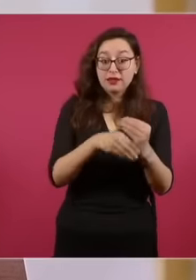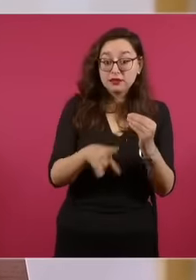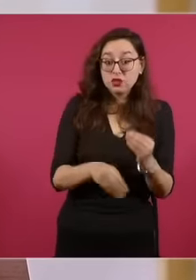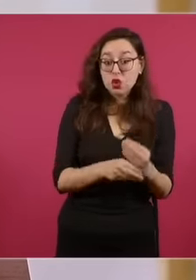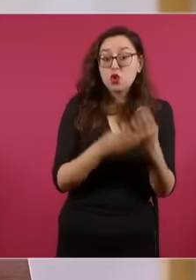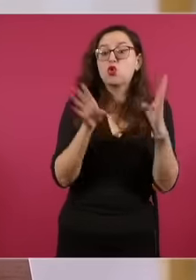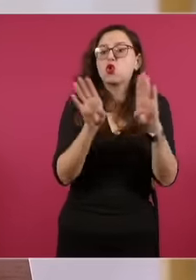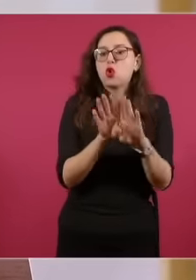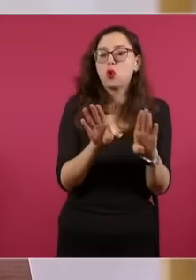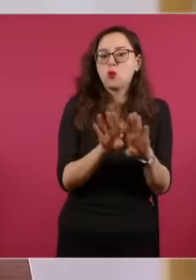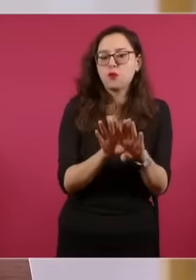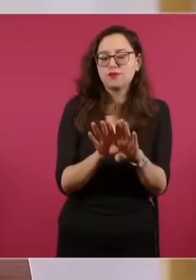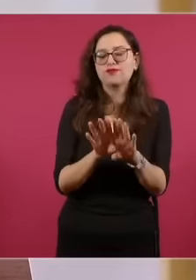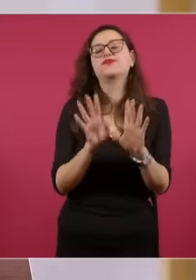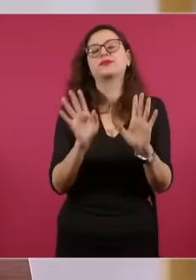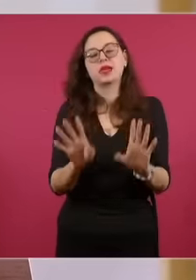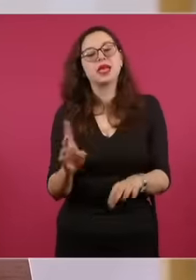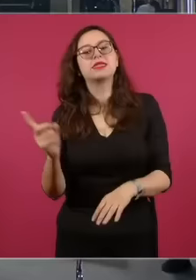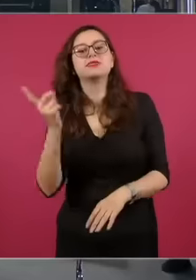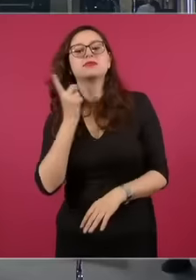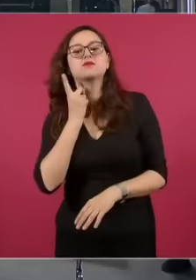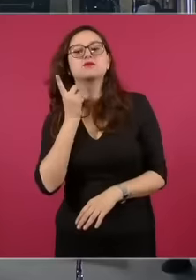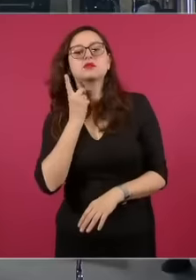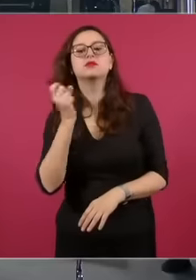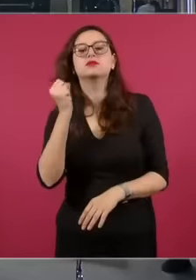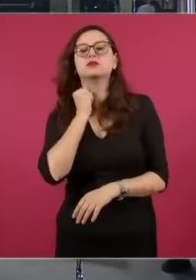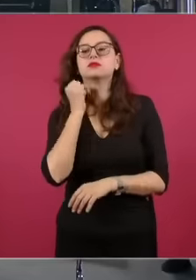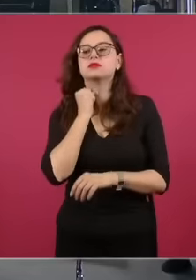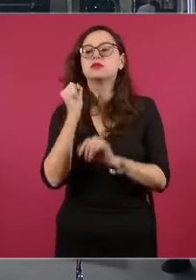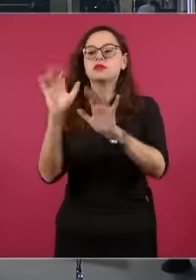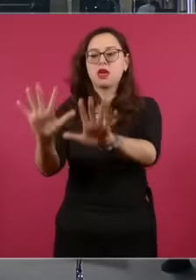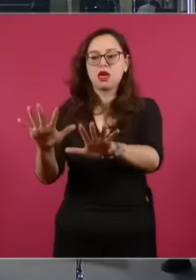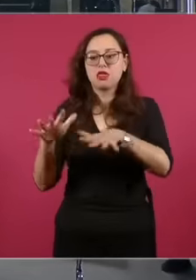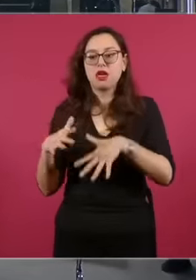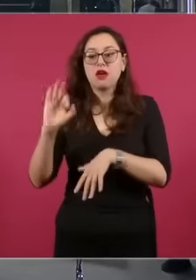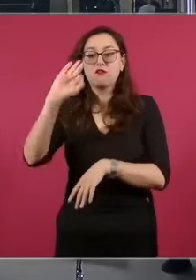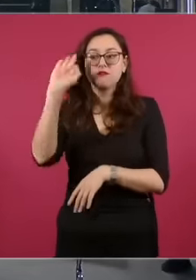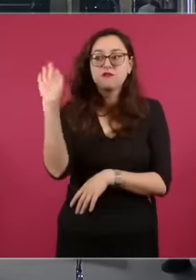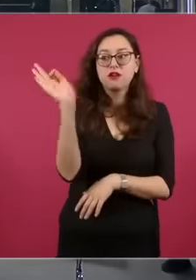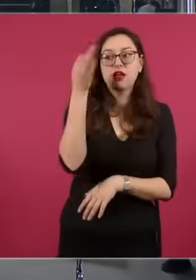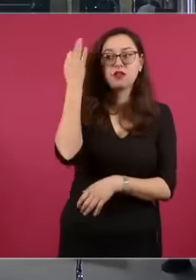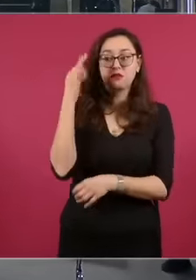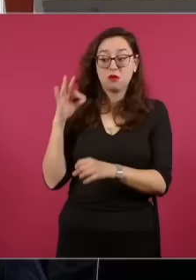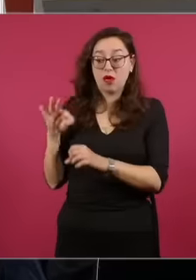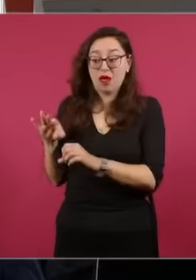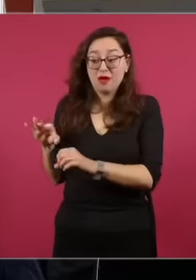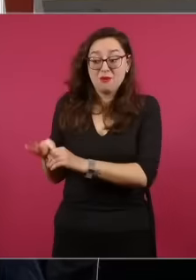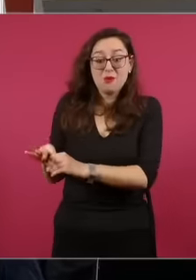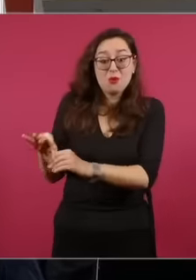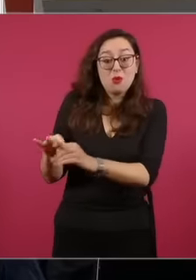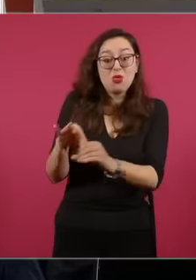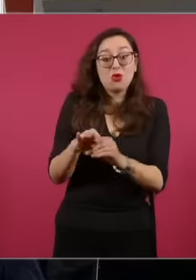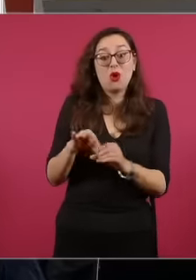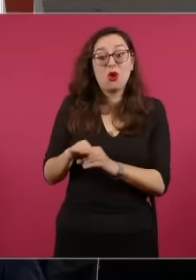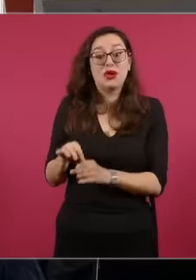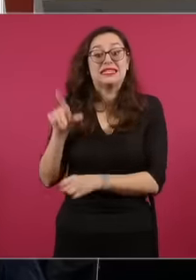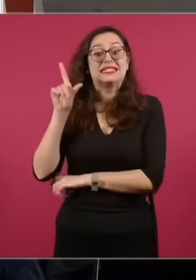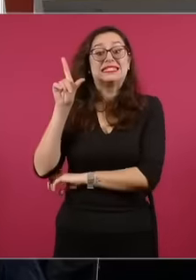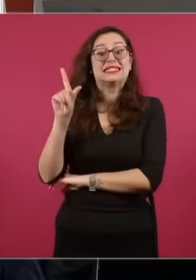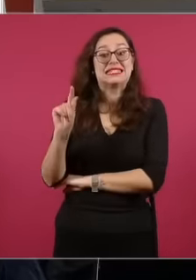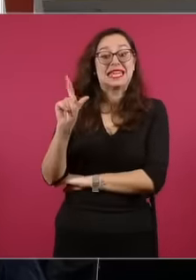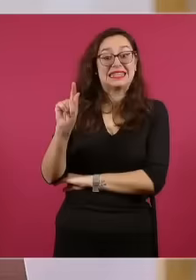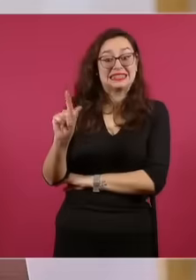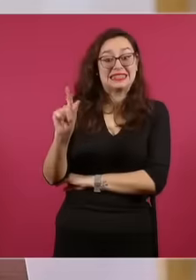Congreso de la Unión por el voto de las dos terceras partes de los individuos presentes